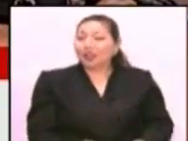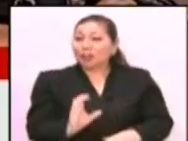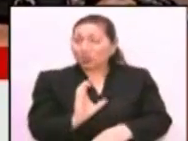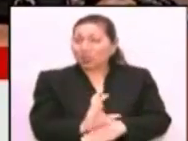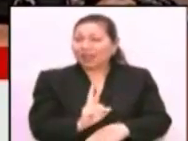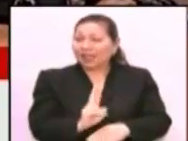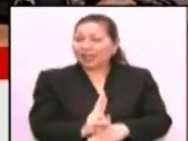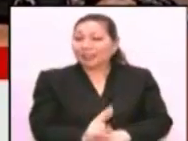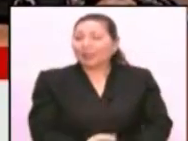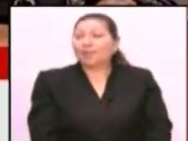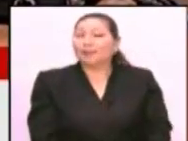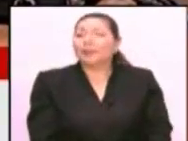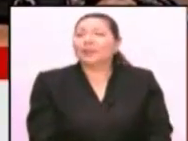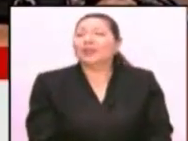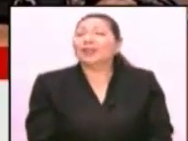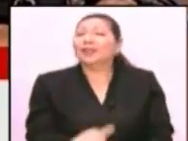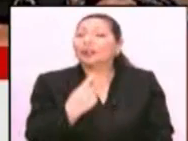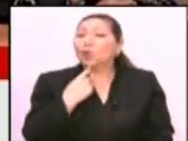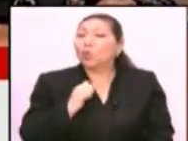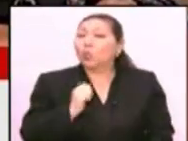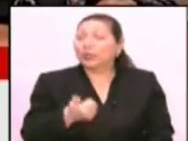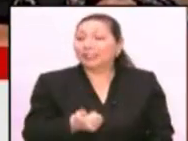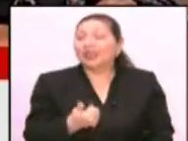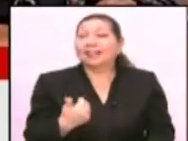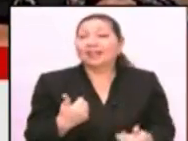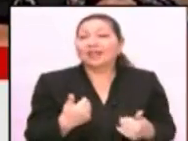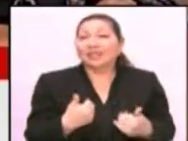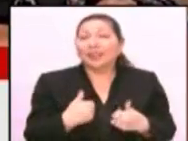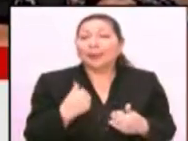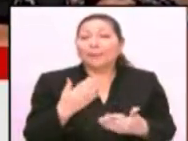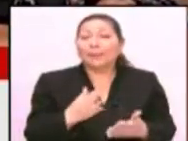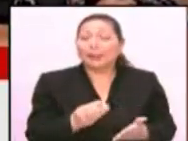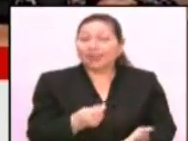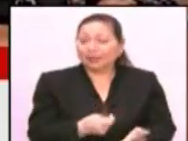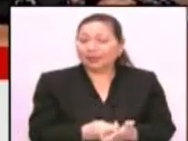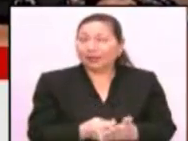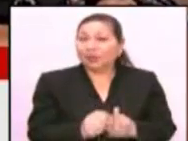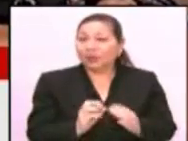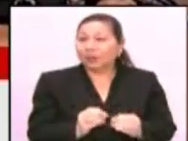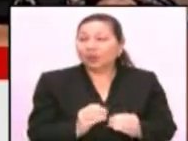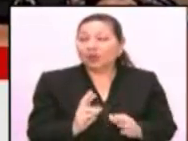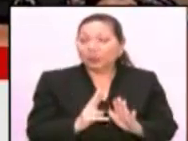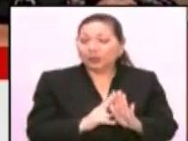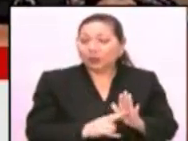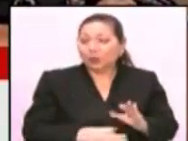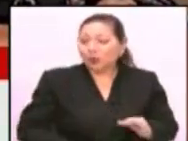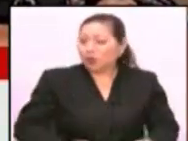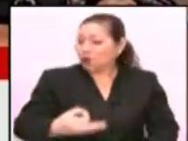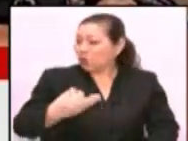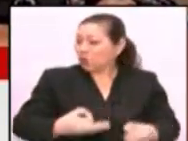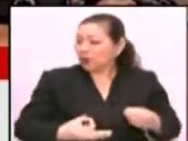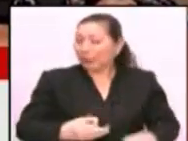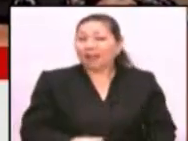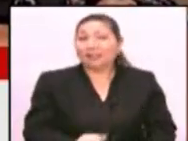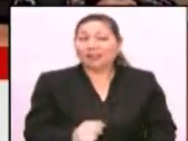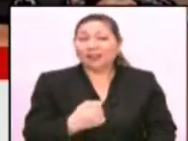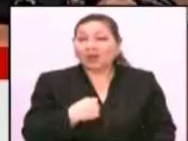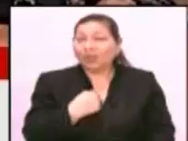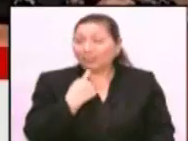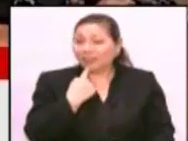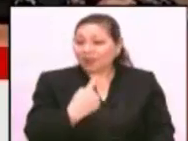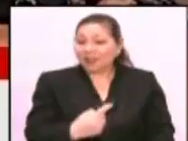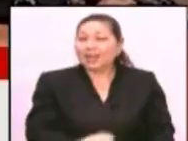Rica y otros países, establece que el juez extrapenal tiene el mandato de detención por cumplimiento de su resolución judicial. Si yo